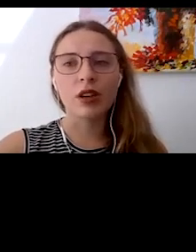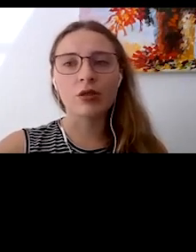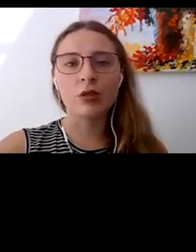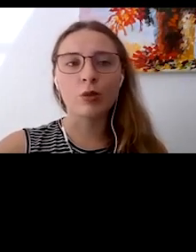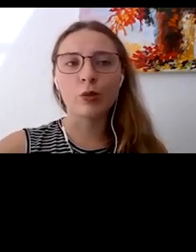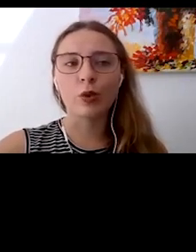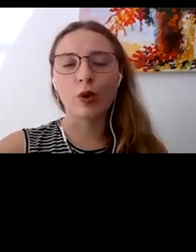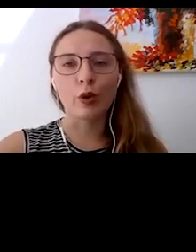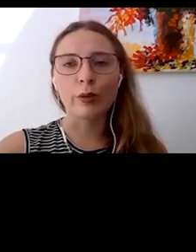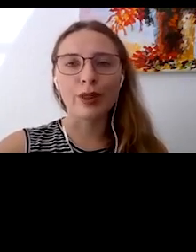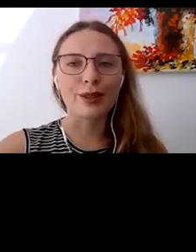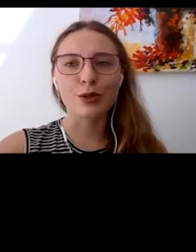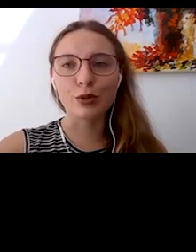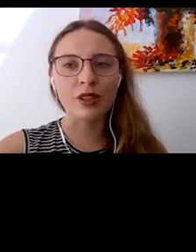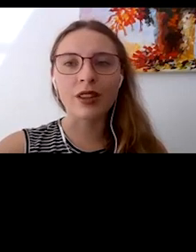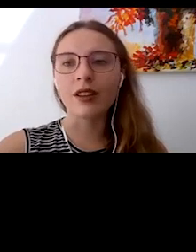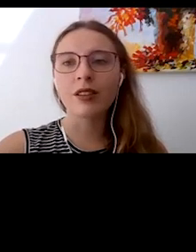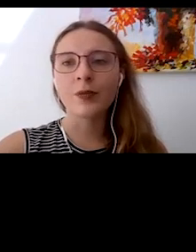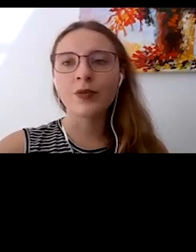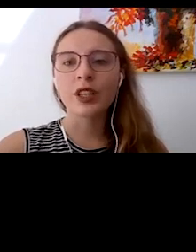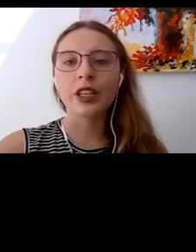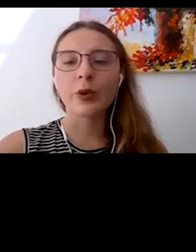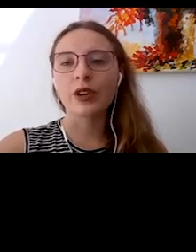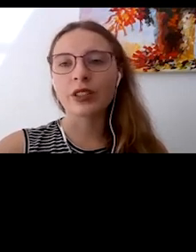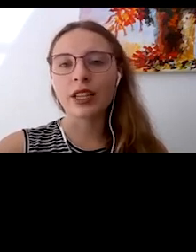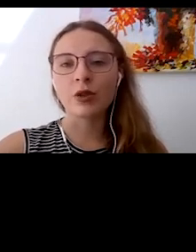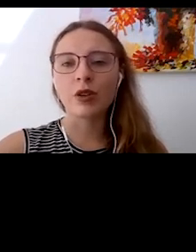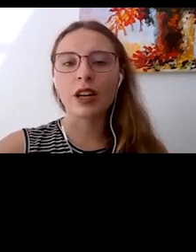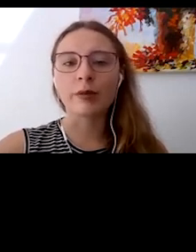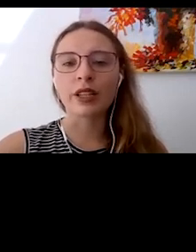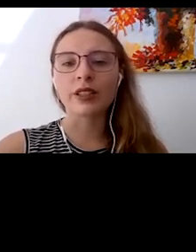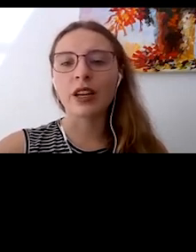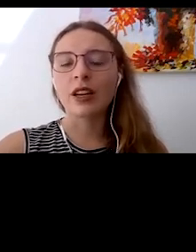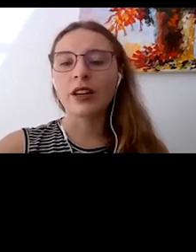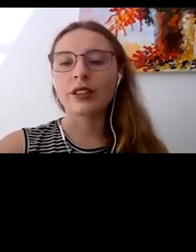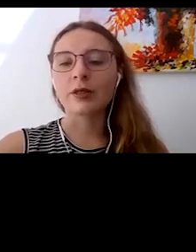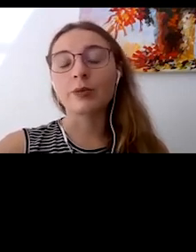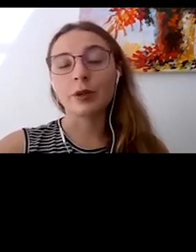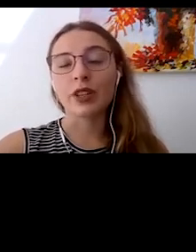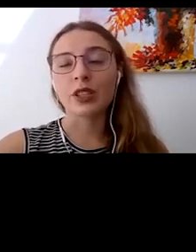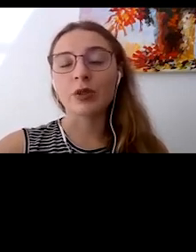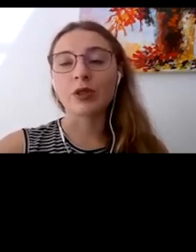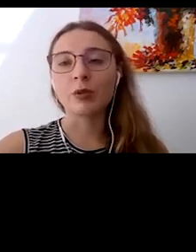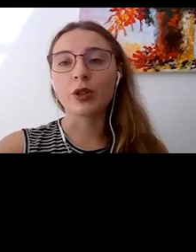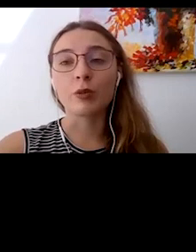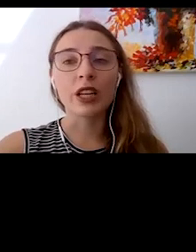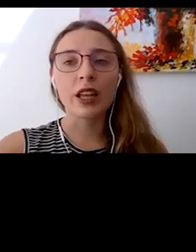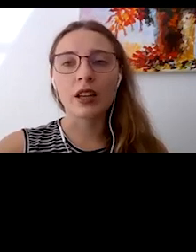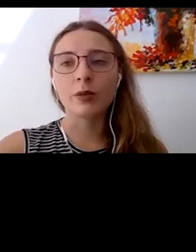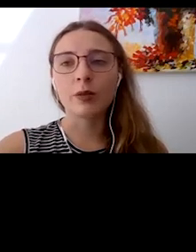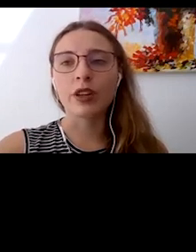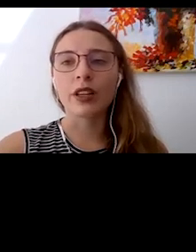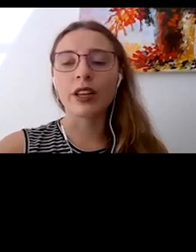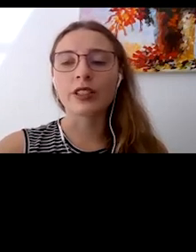sentido, eso no debe de suceder y bueno, en este caso la empresa se pone en una situación un poco